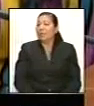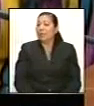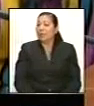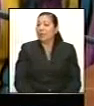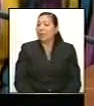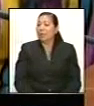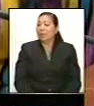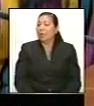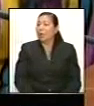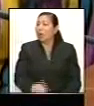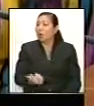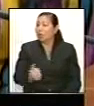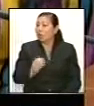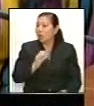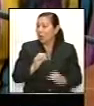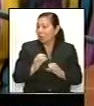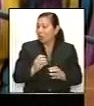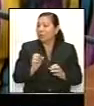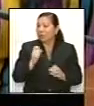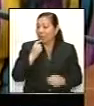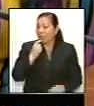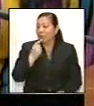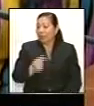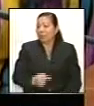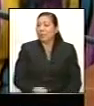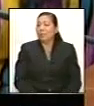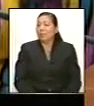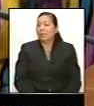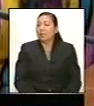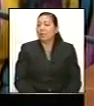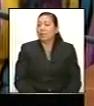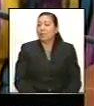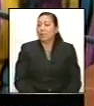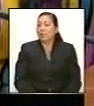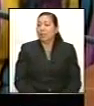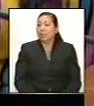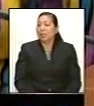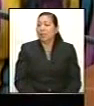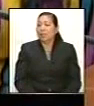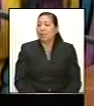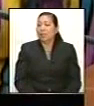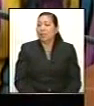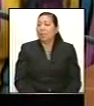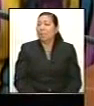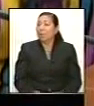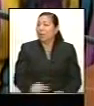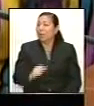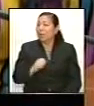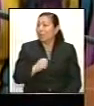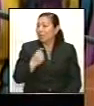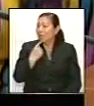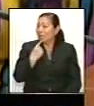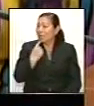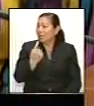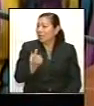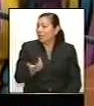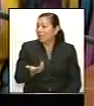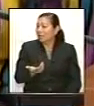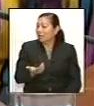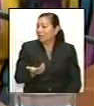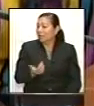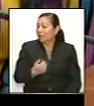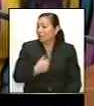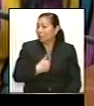también que si había otra comunicación ya iba a denunciar por acoso. Felizmente ahí ha quedado, pero a lo que voy es que yo